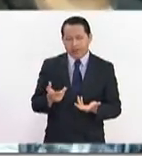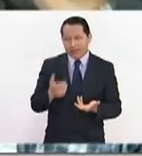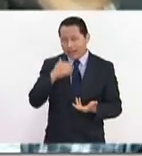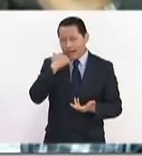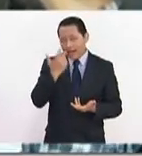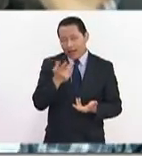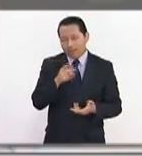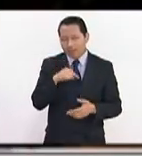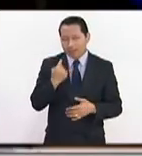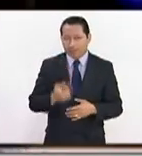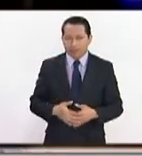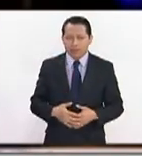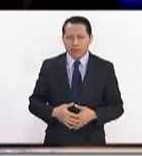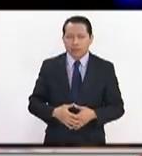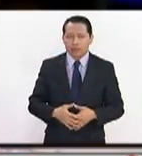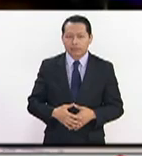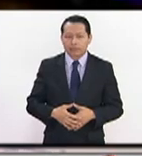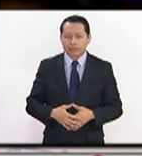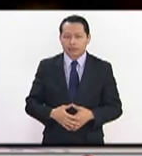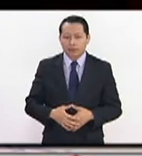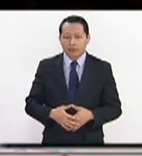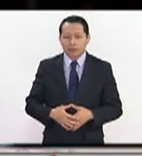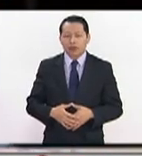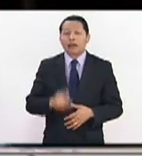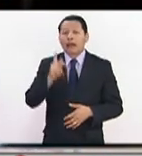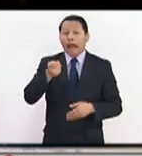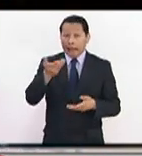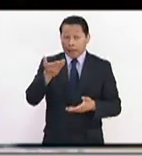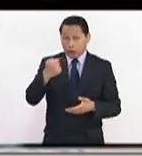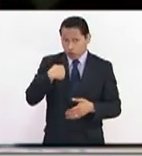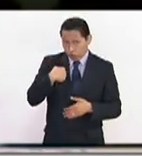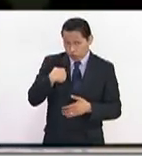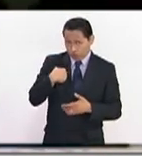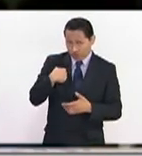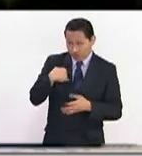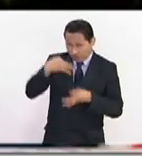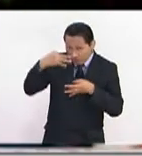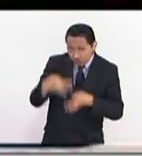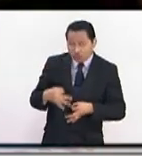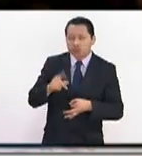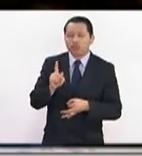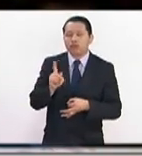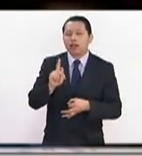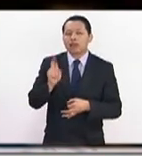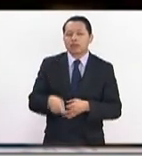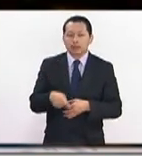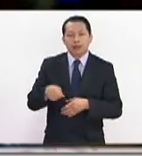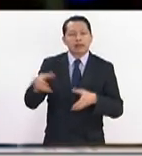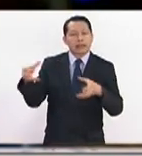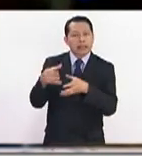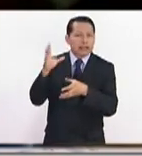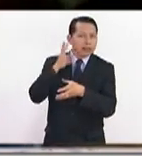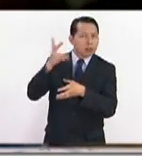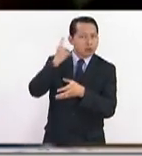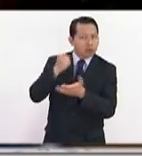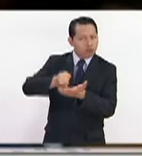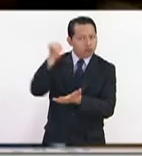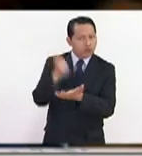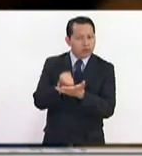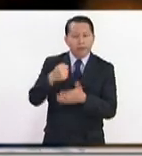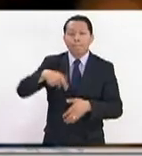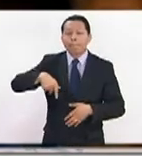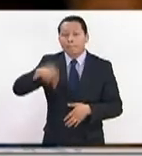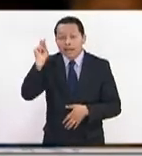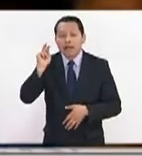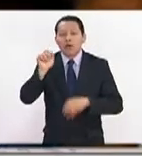reelegirse. No depende de mí, depende del Congreso de la República validar la reelección o no. Pero